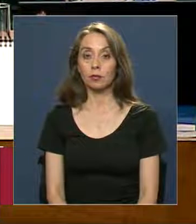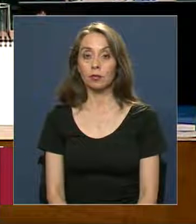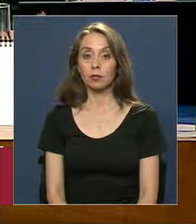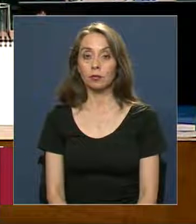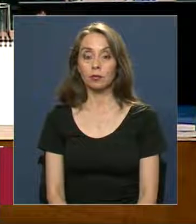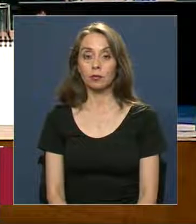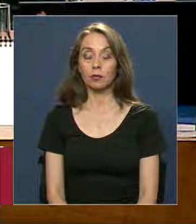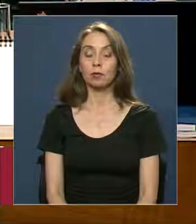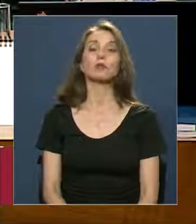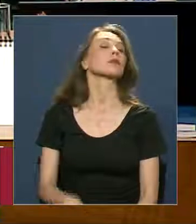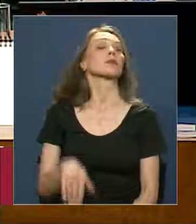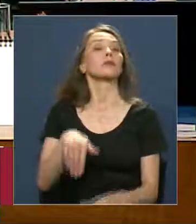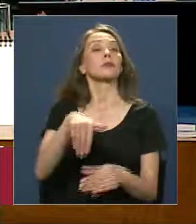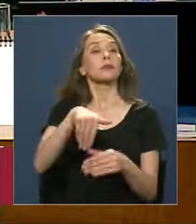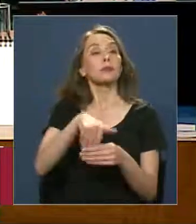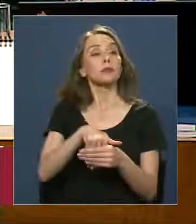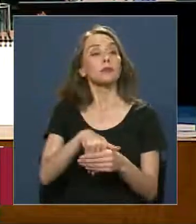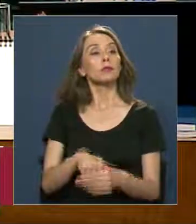En votación.